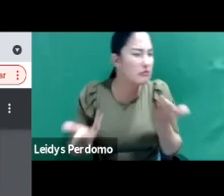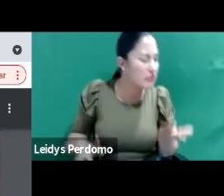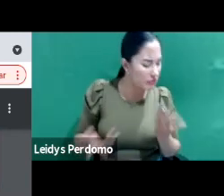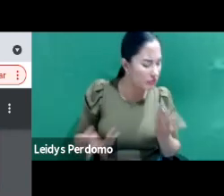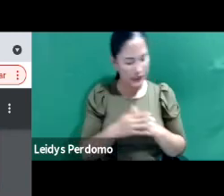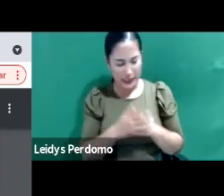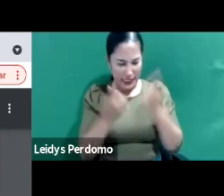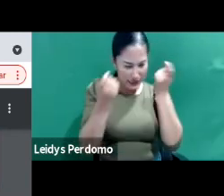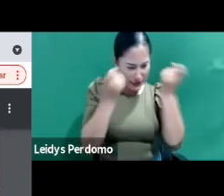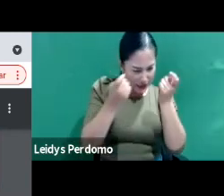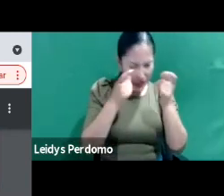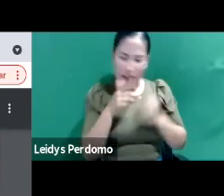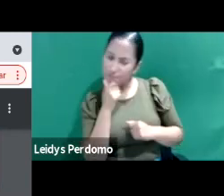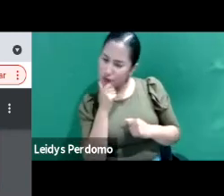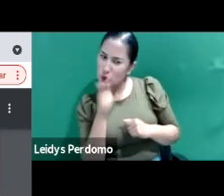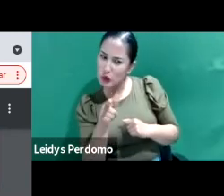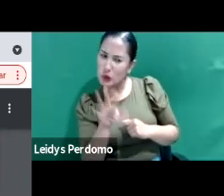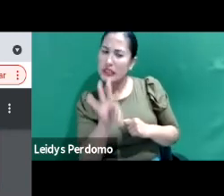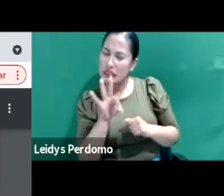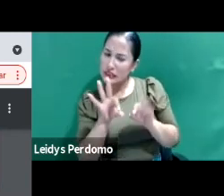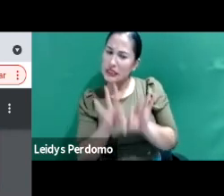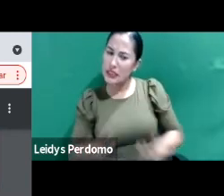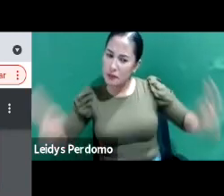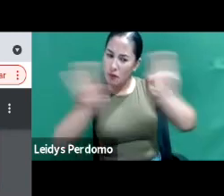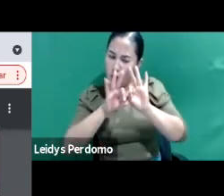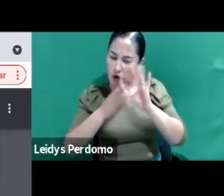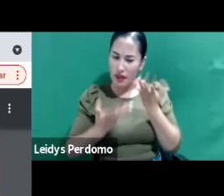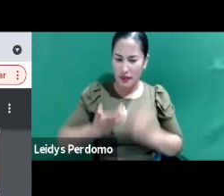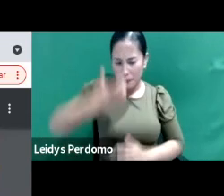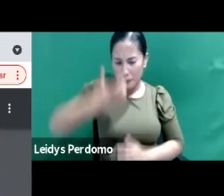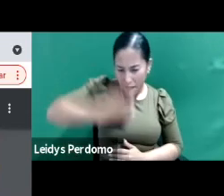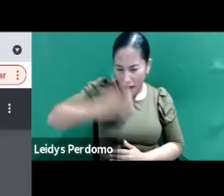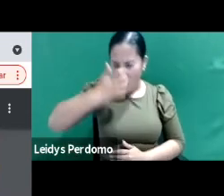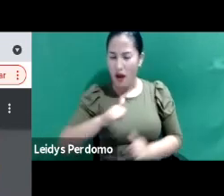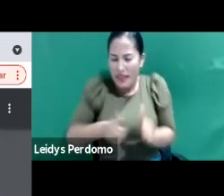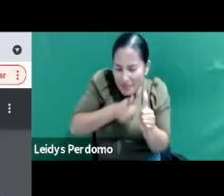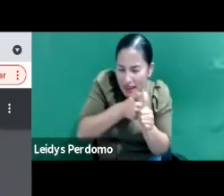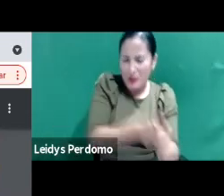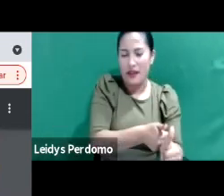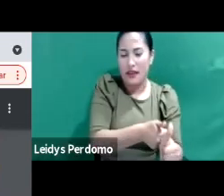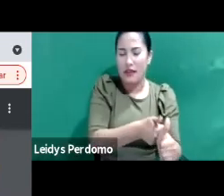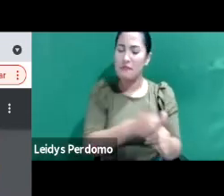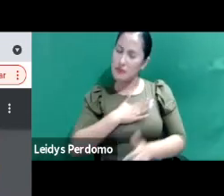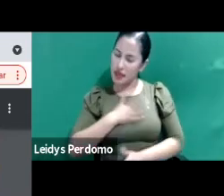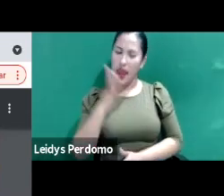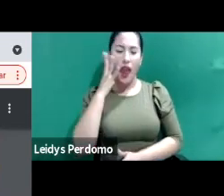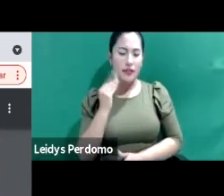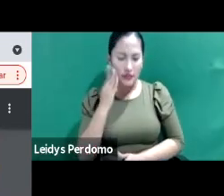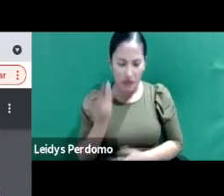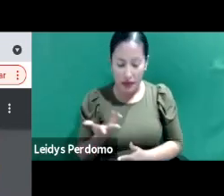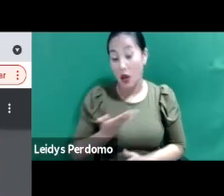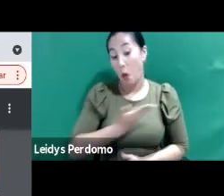que es importante para evaluar o intervenir en este caso, teniendo en cuenta su experiencia, ya sea desde